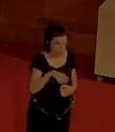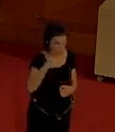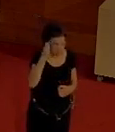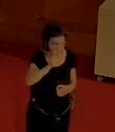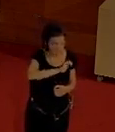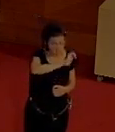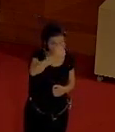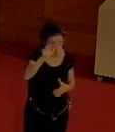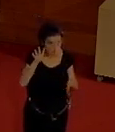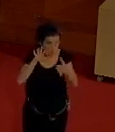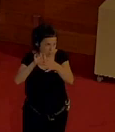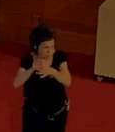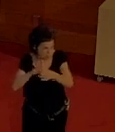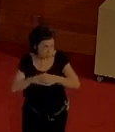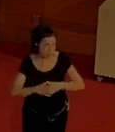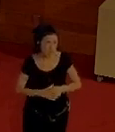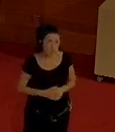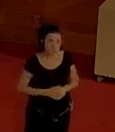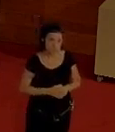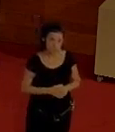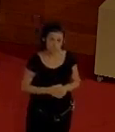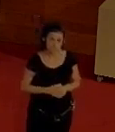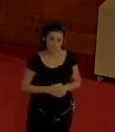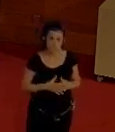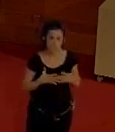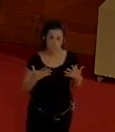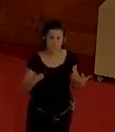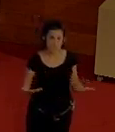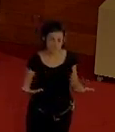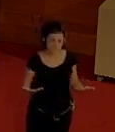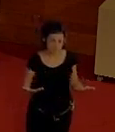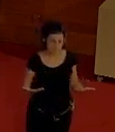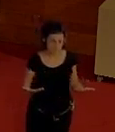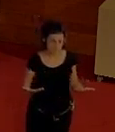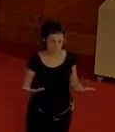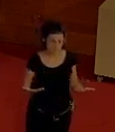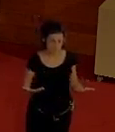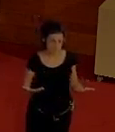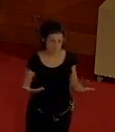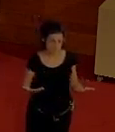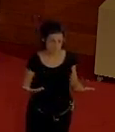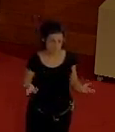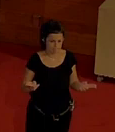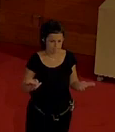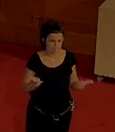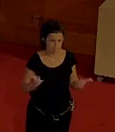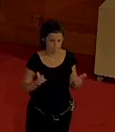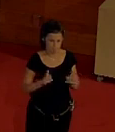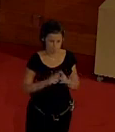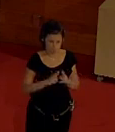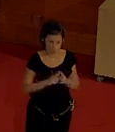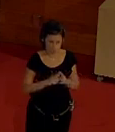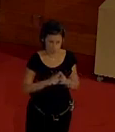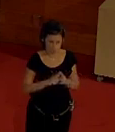anda también no entonces la cuestión es primero